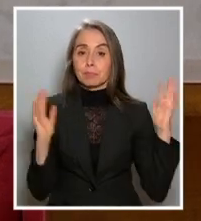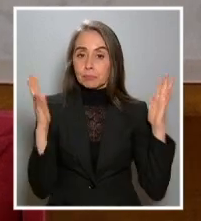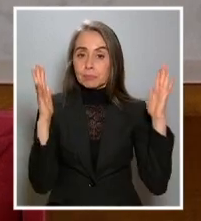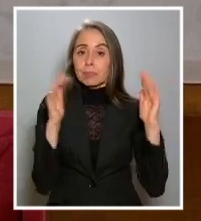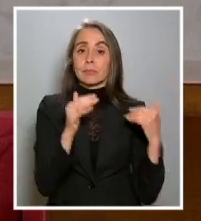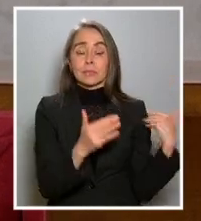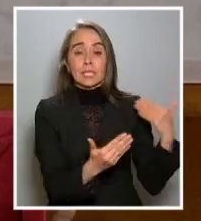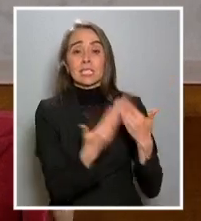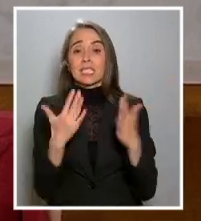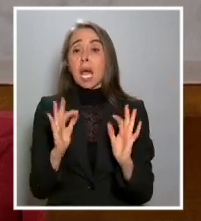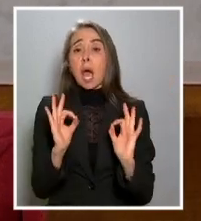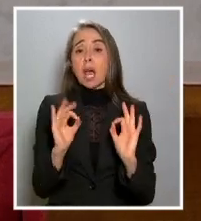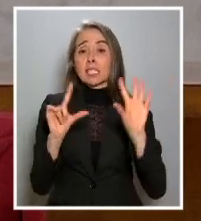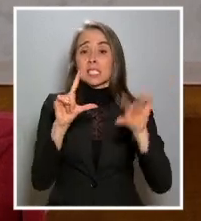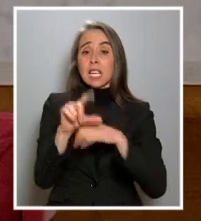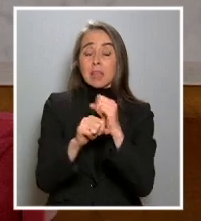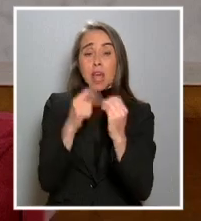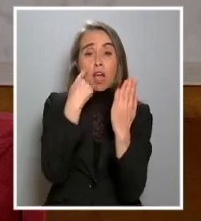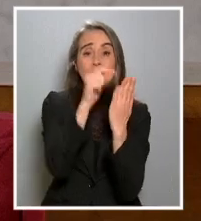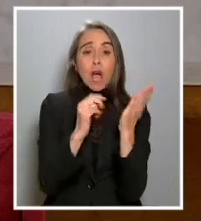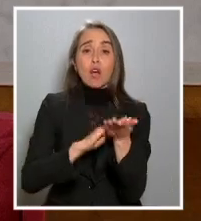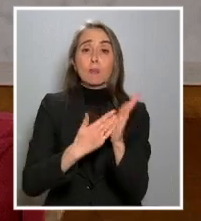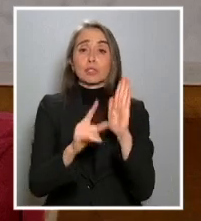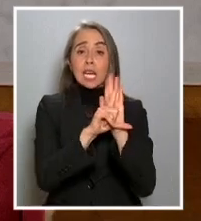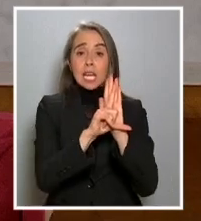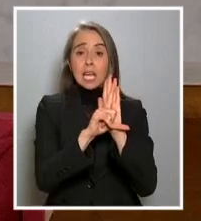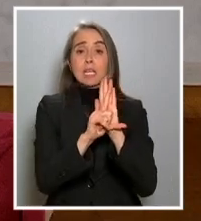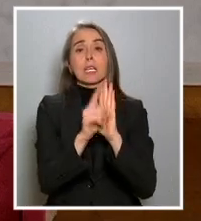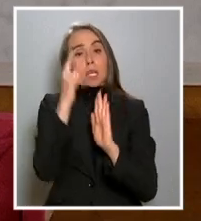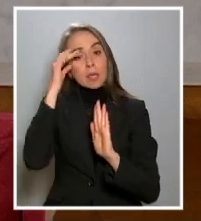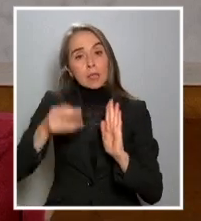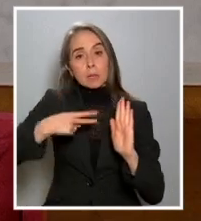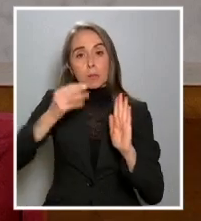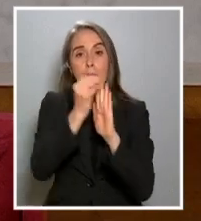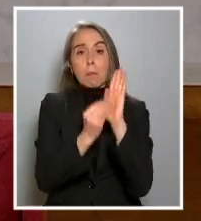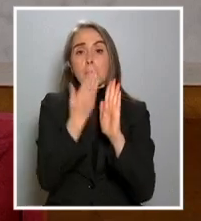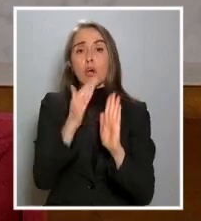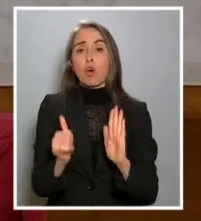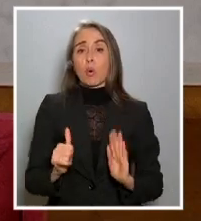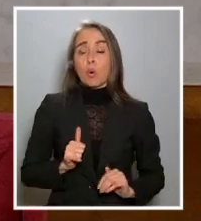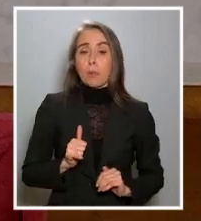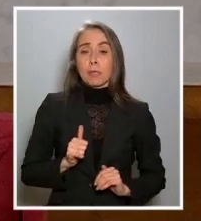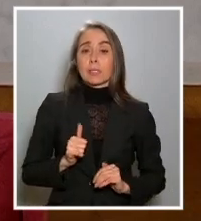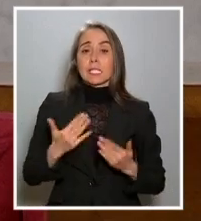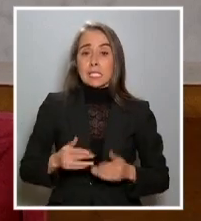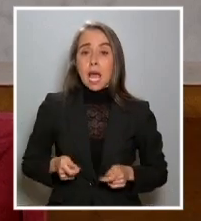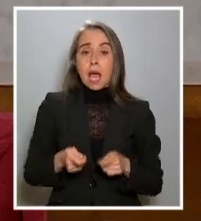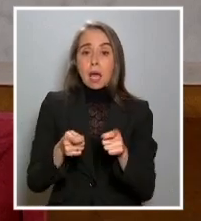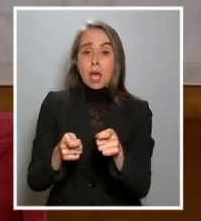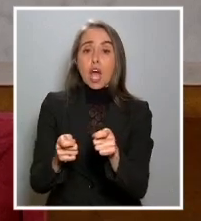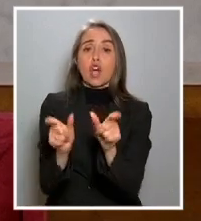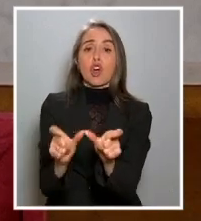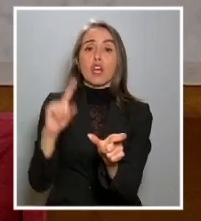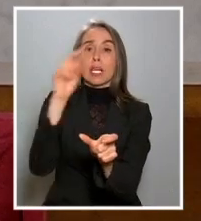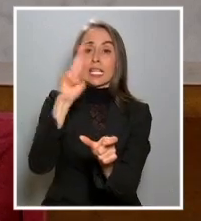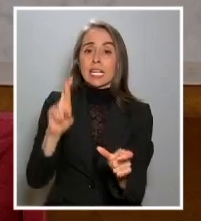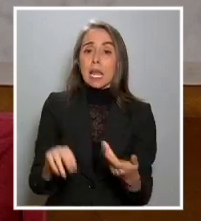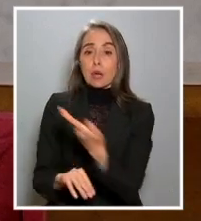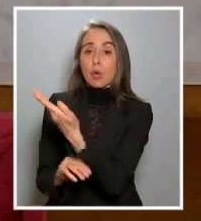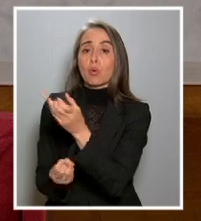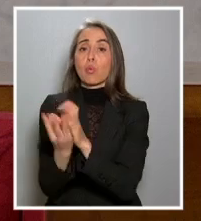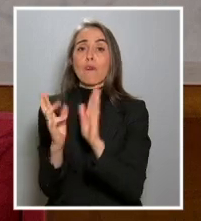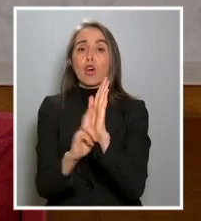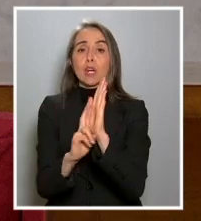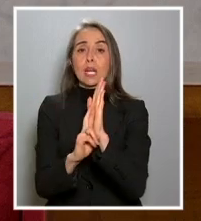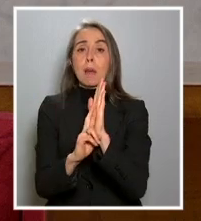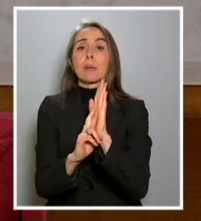ese tiempo prudente de evaluación hemos decidido mejorar su aplicación. Así, hemos ingresado ya a Contraloría un nuevo reglamento